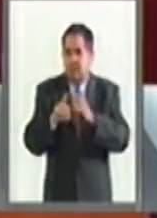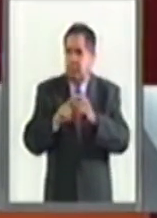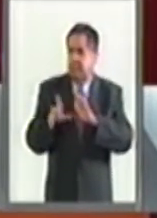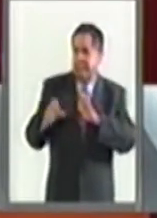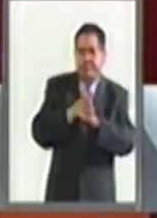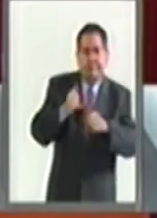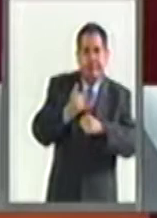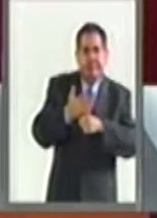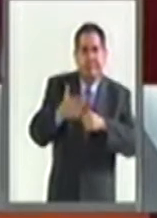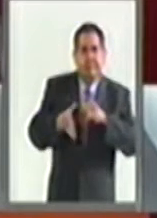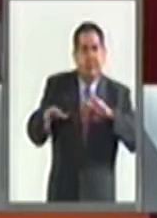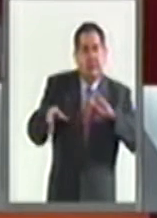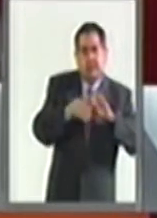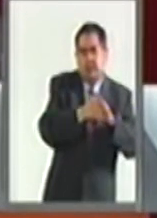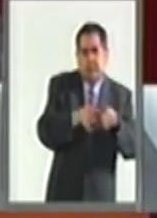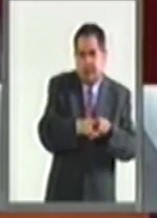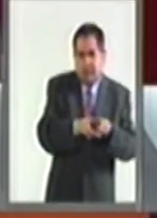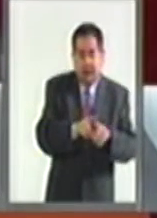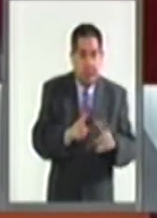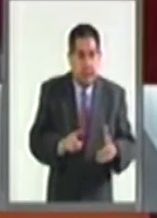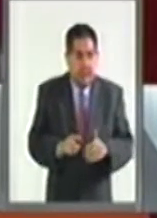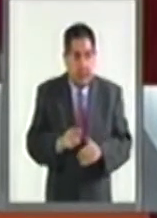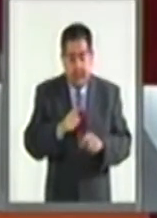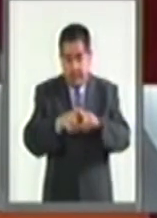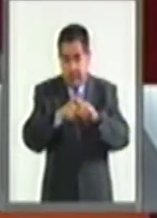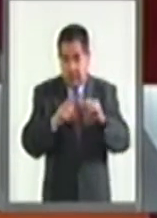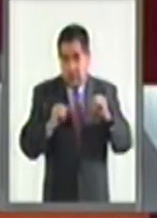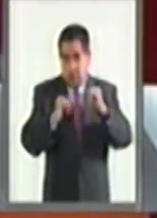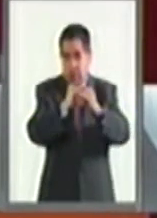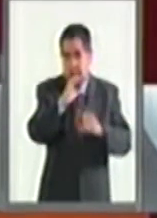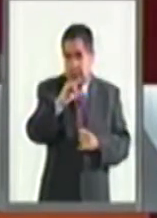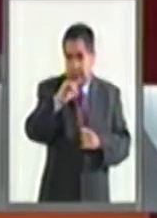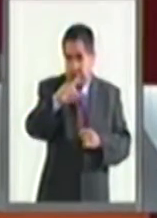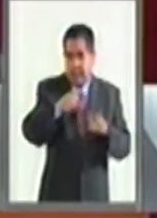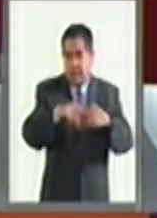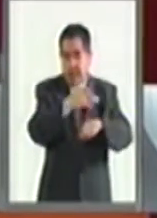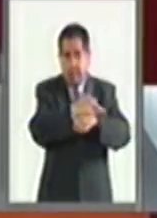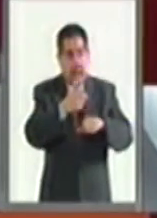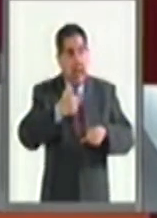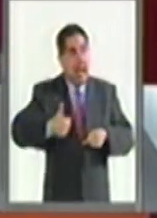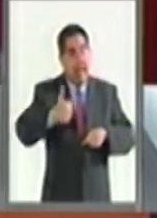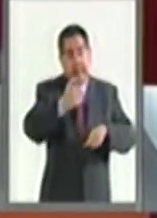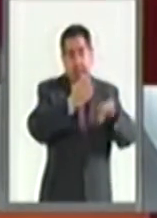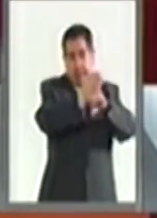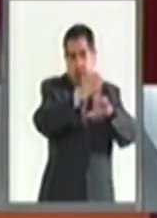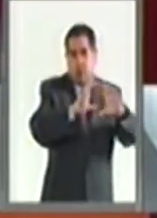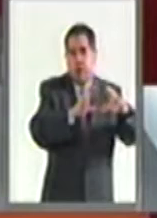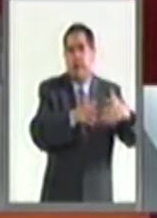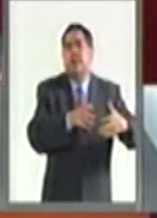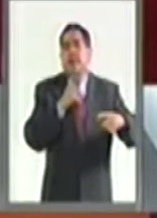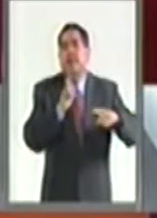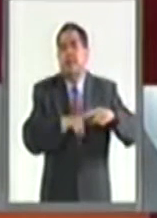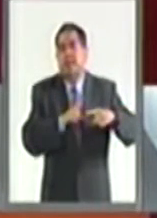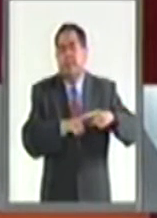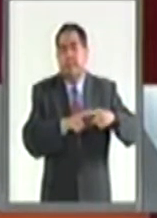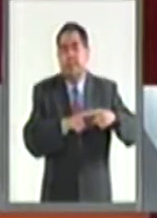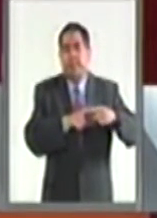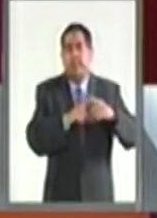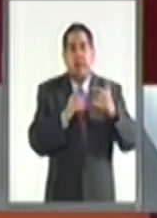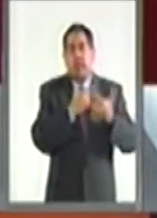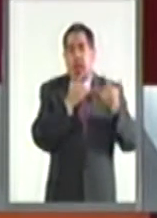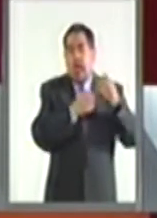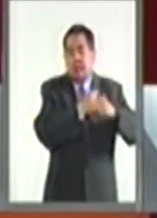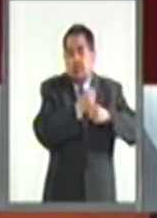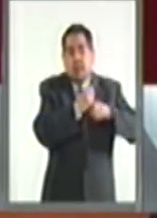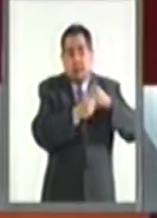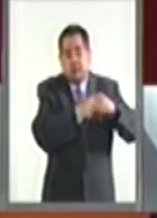hacer mención que las diversas instituciones civiles y familiares de cada estado son producto del devenir histórico